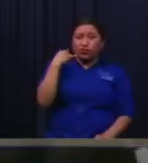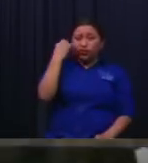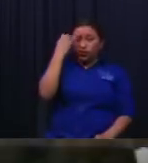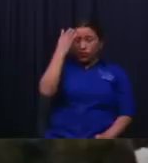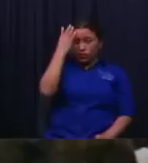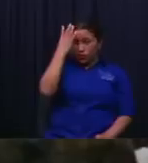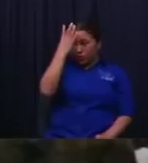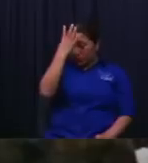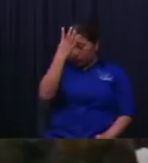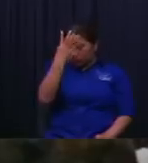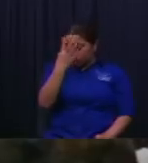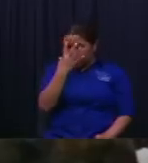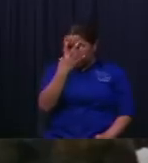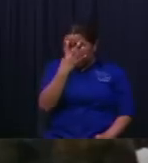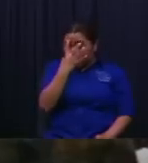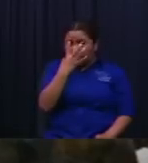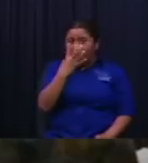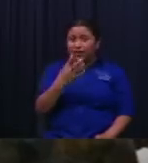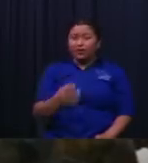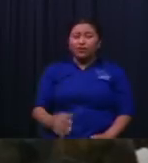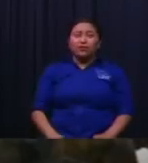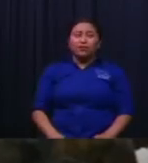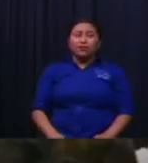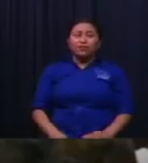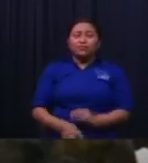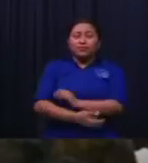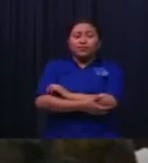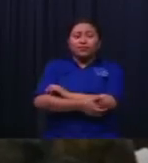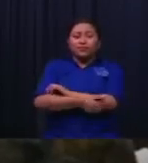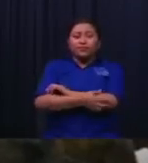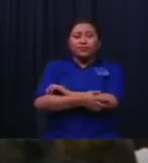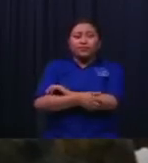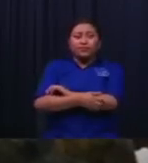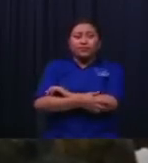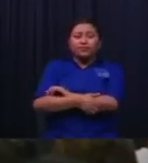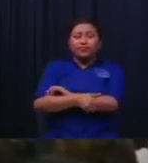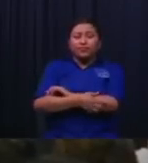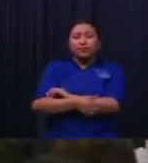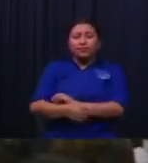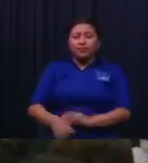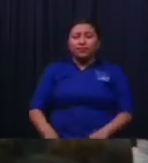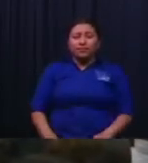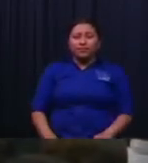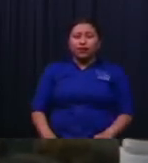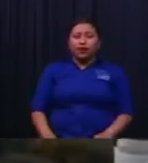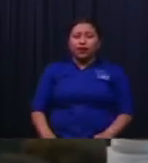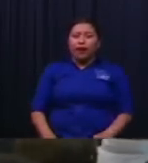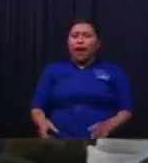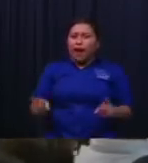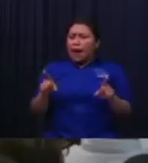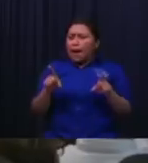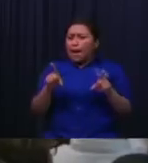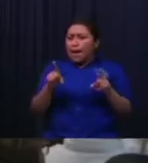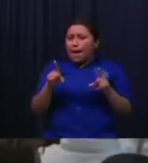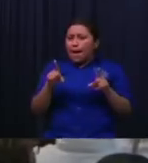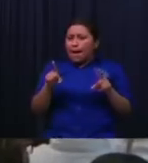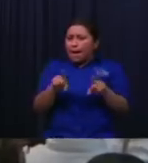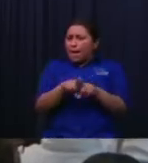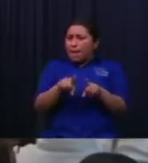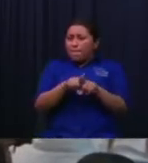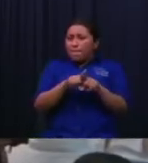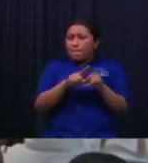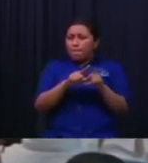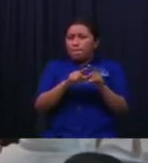hasta el infierno, hermano, la lengua. ¿Quién iba a leer? Ah, Leo. Nuestro hermano Leo.